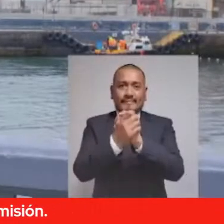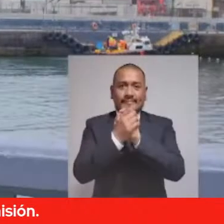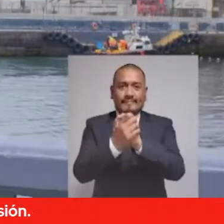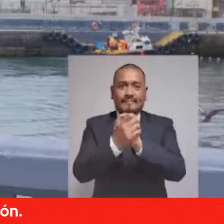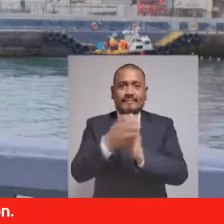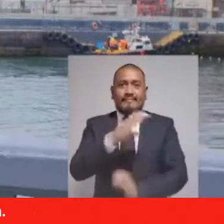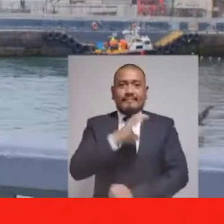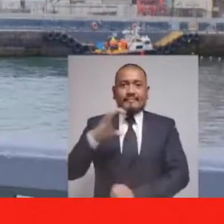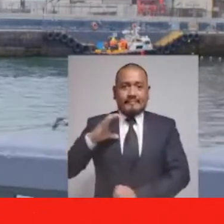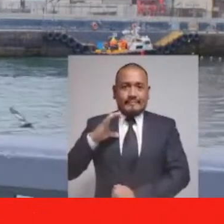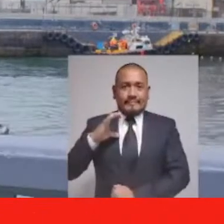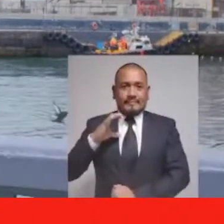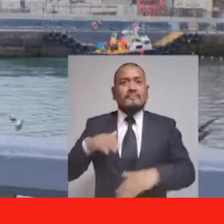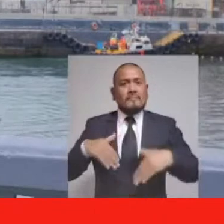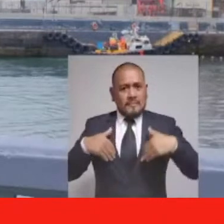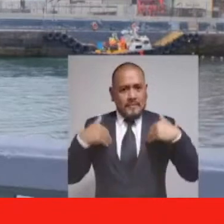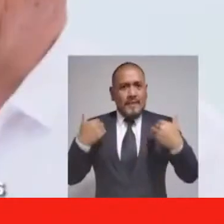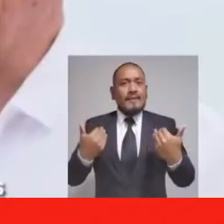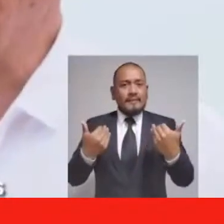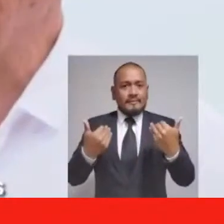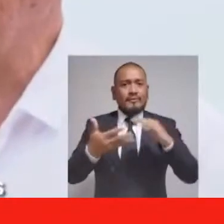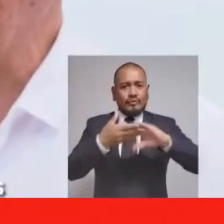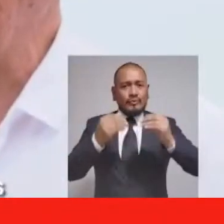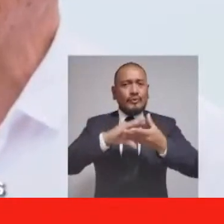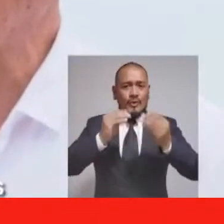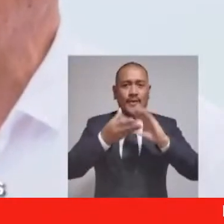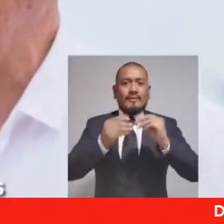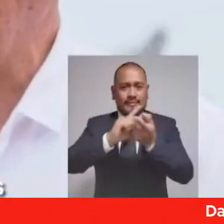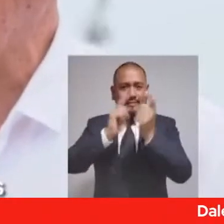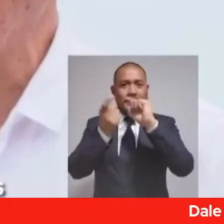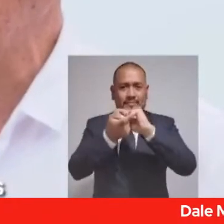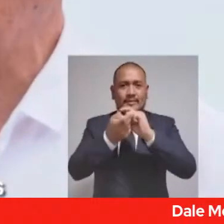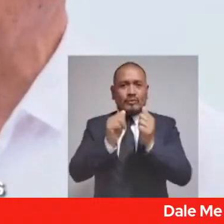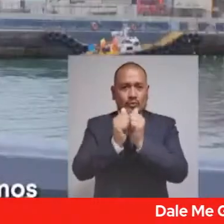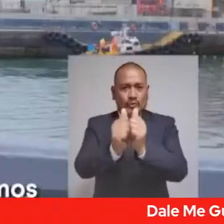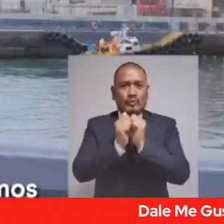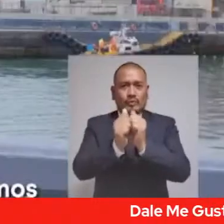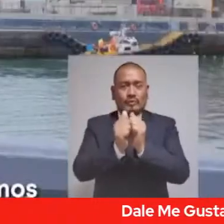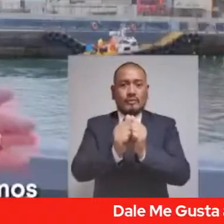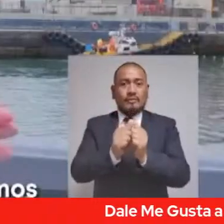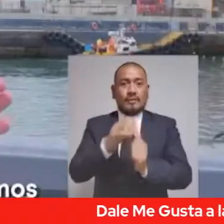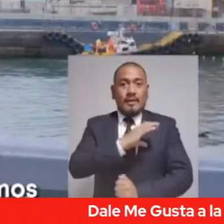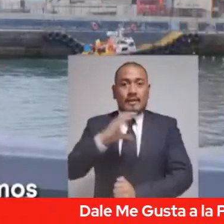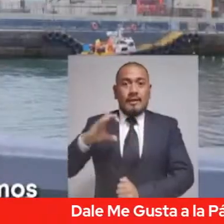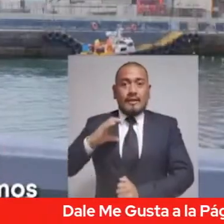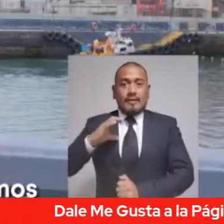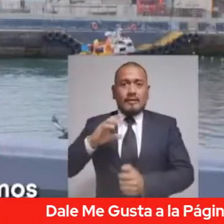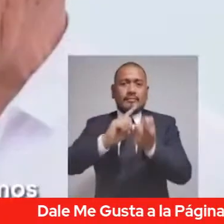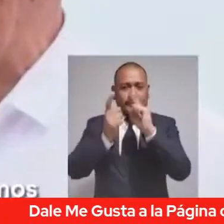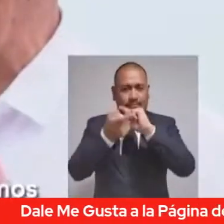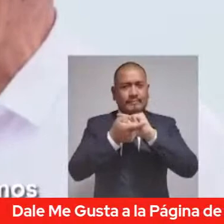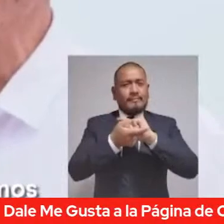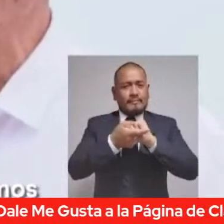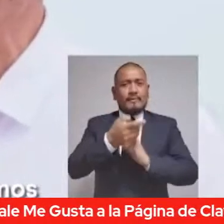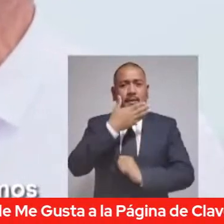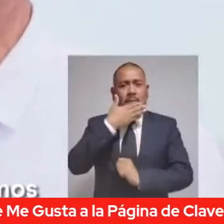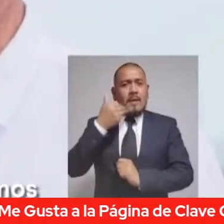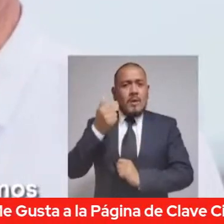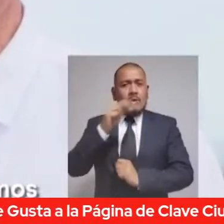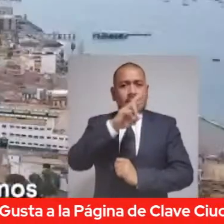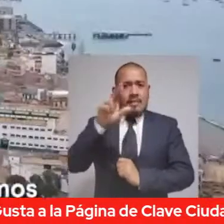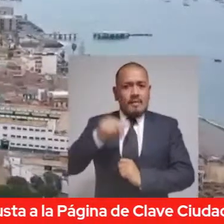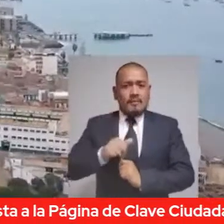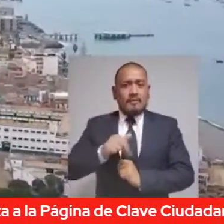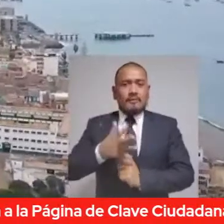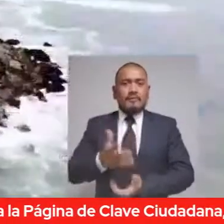Amigos chalacos, tenemos la oportunidad de cambiar la historia juntos, de transformar el Callao en la región que